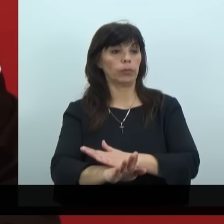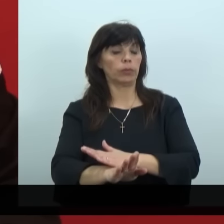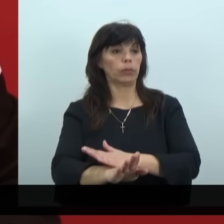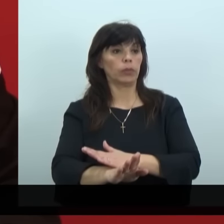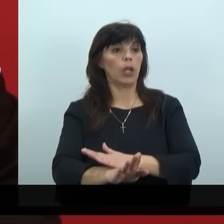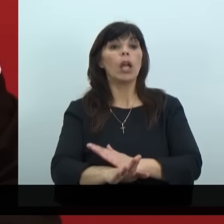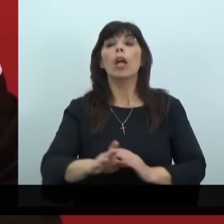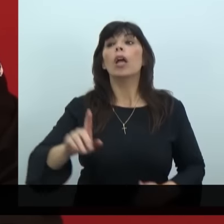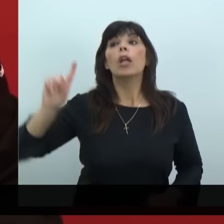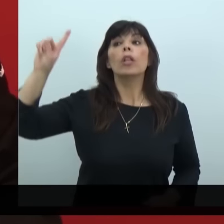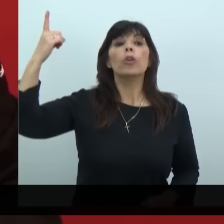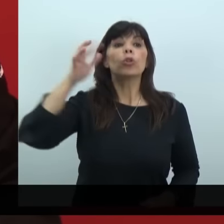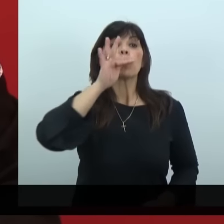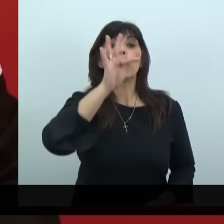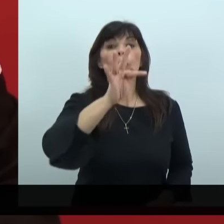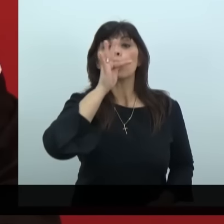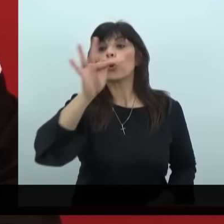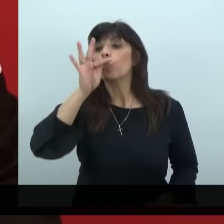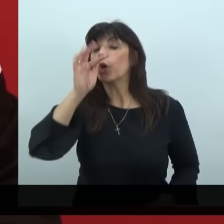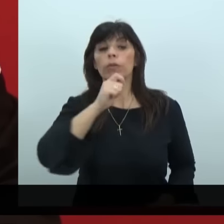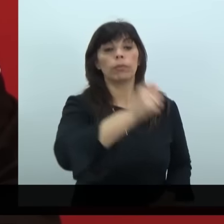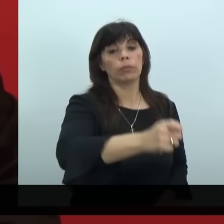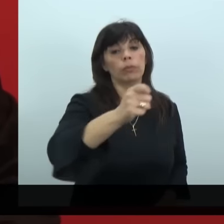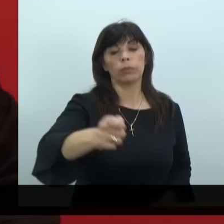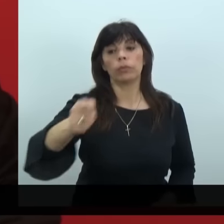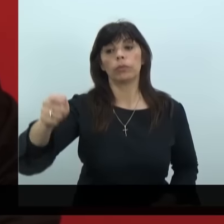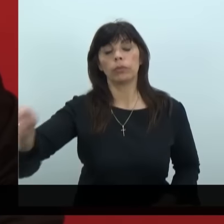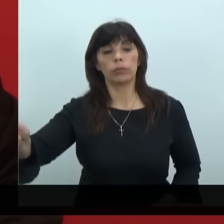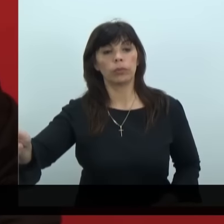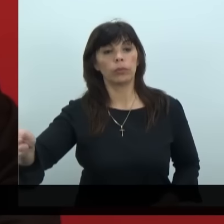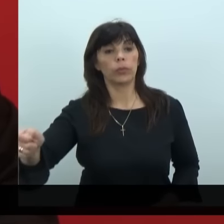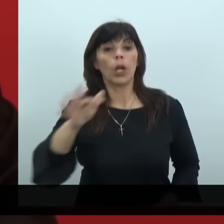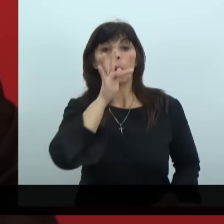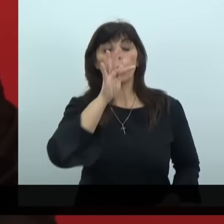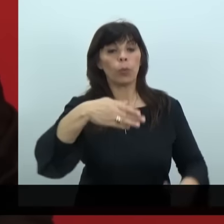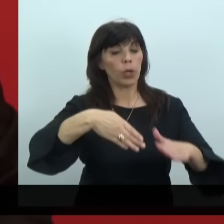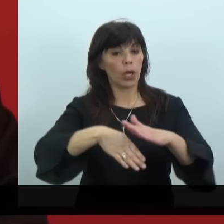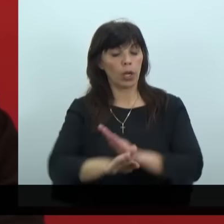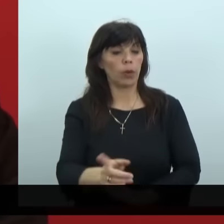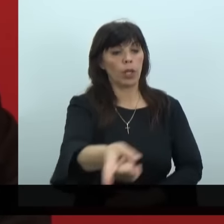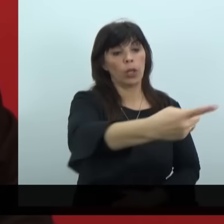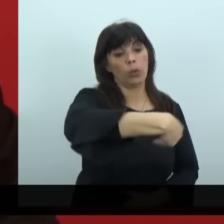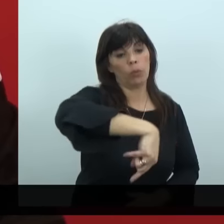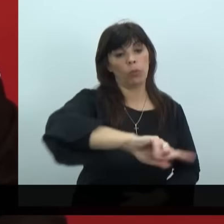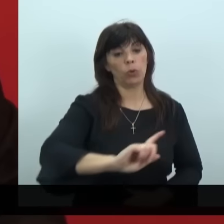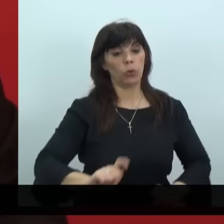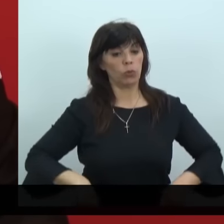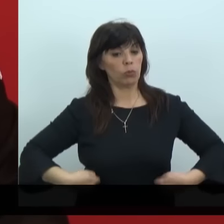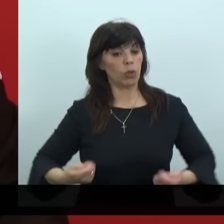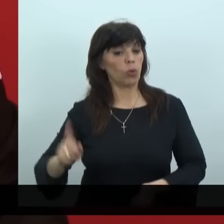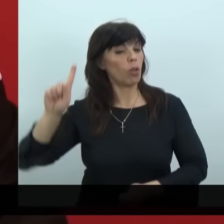promesas, para que por ellas llegases a ser participantes de la naturaleza divina.